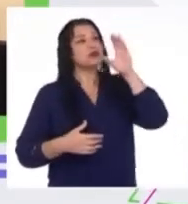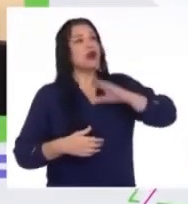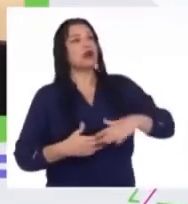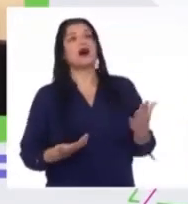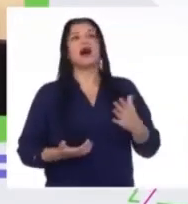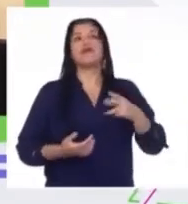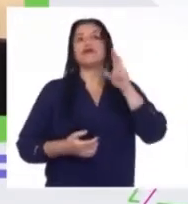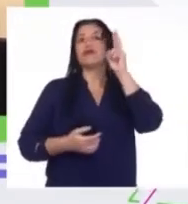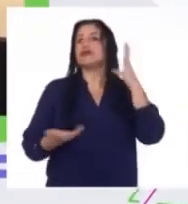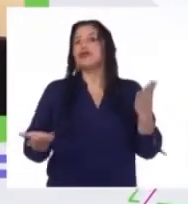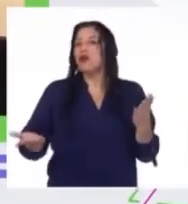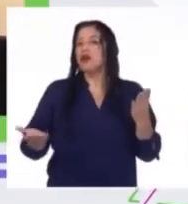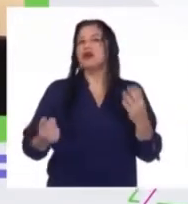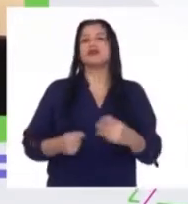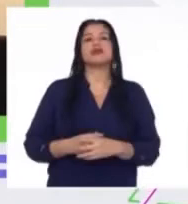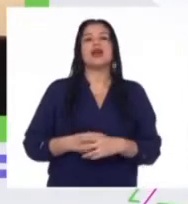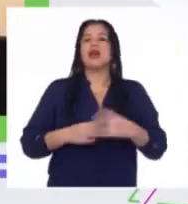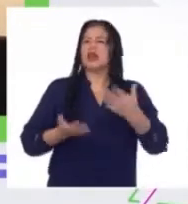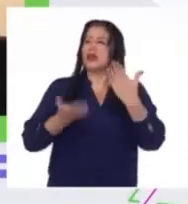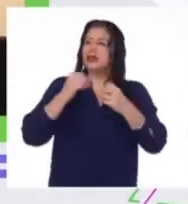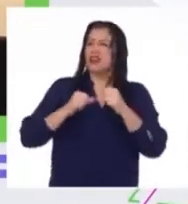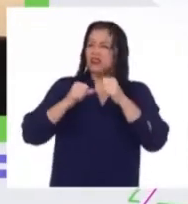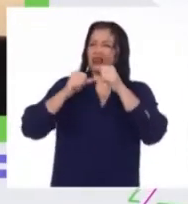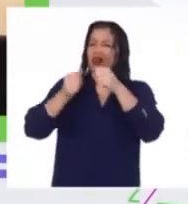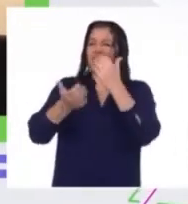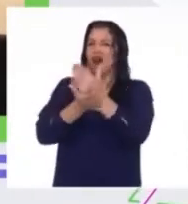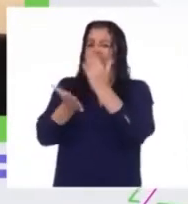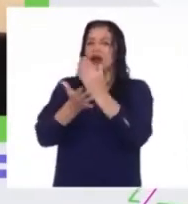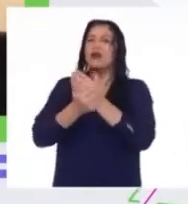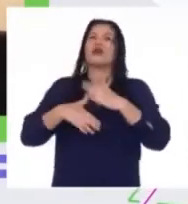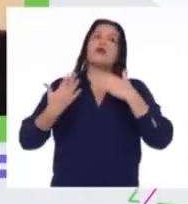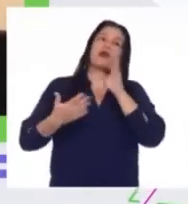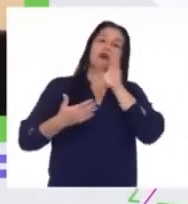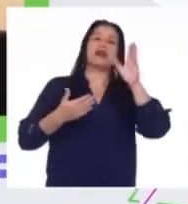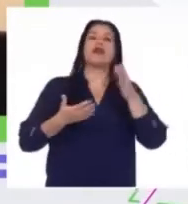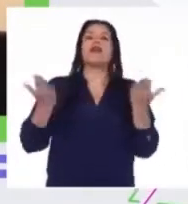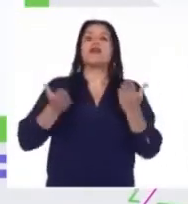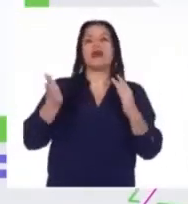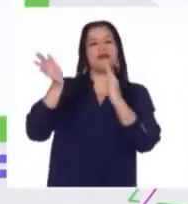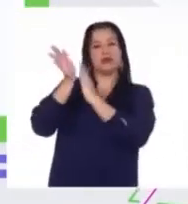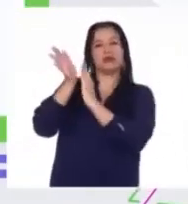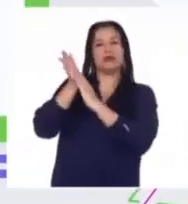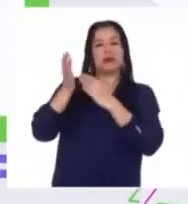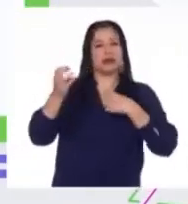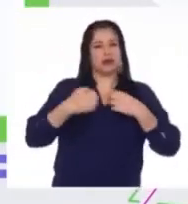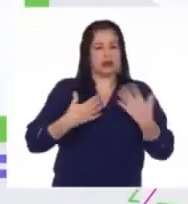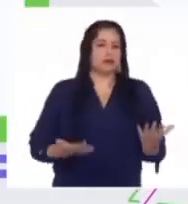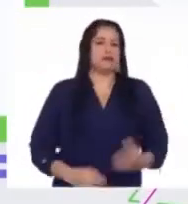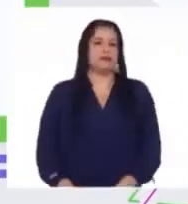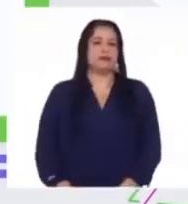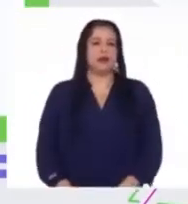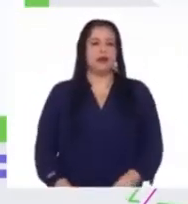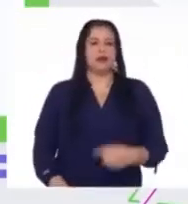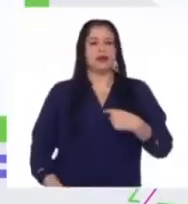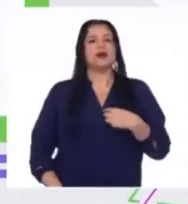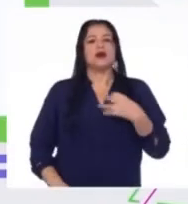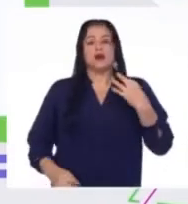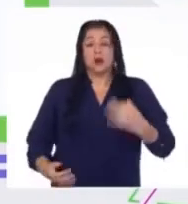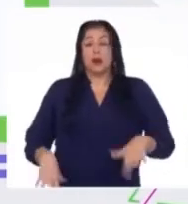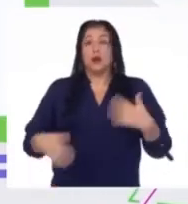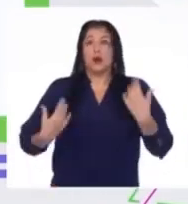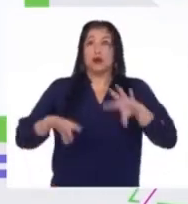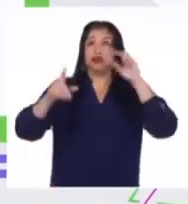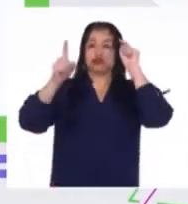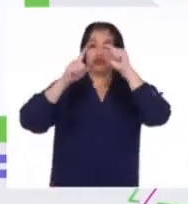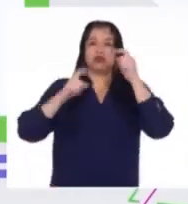como profesores, y de seguir se puede recurrir a otras instancias como Defensoría del Pueblo. La verdad, fue un desafío. Tuve que